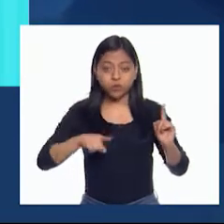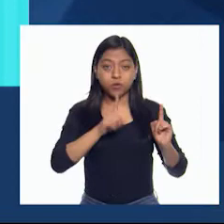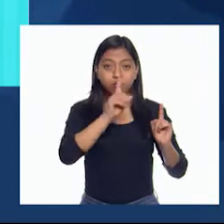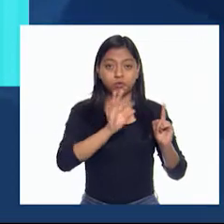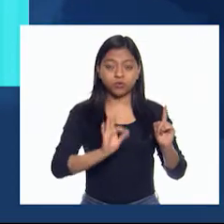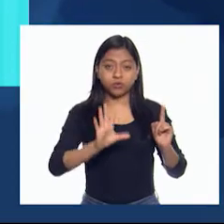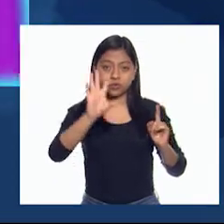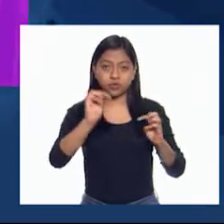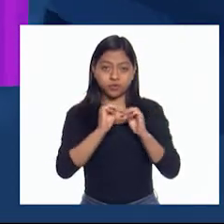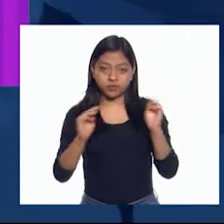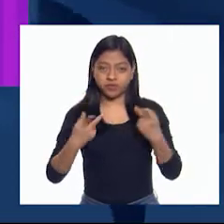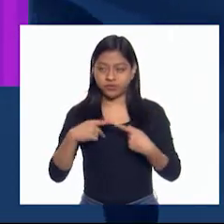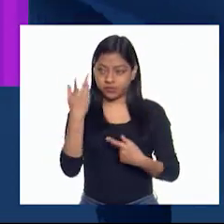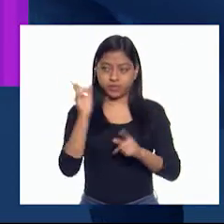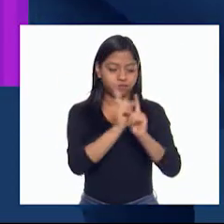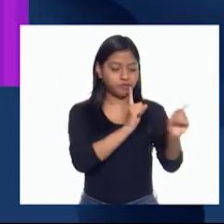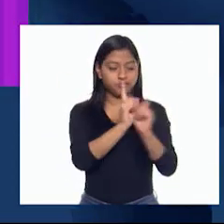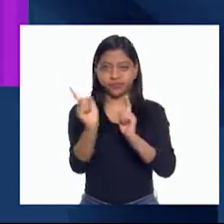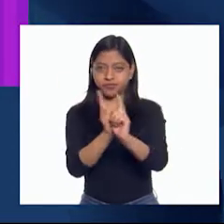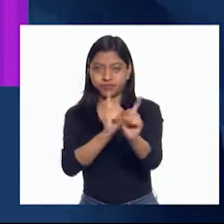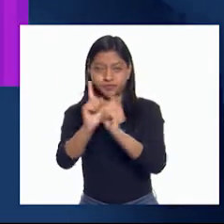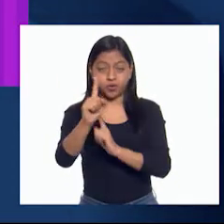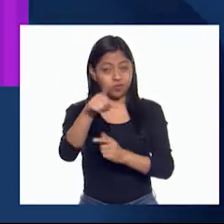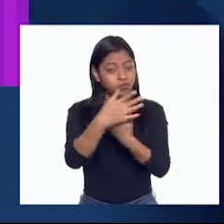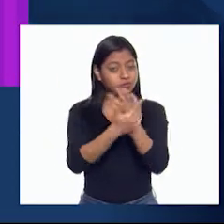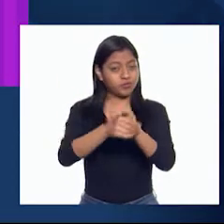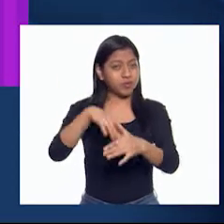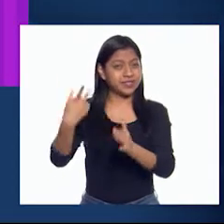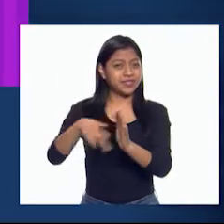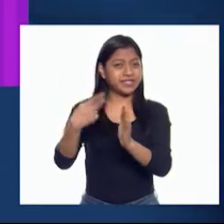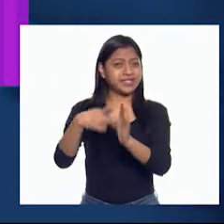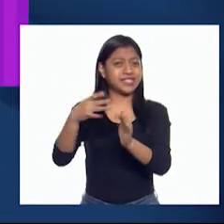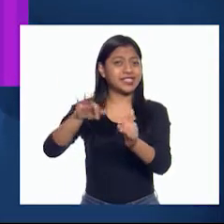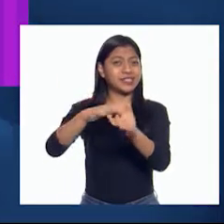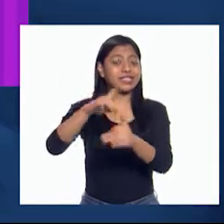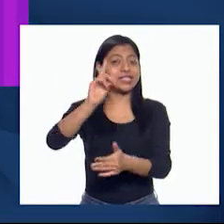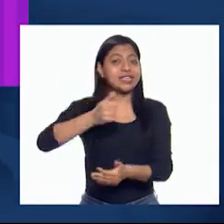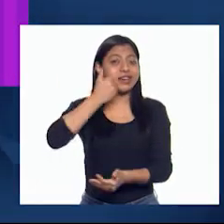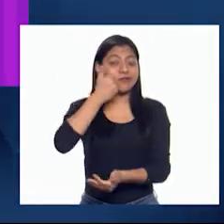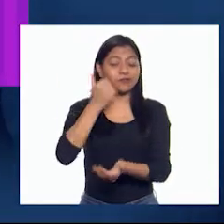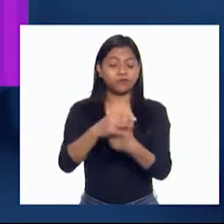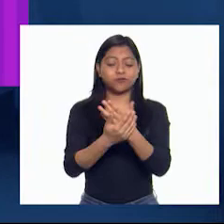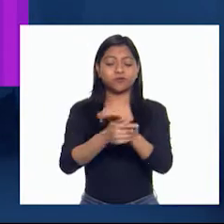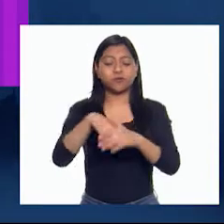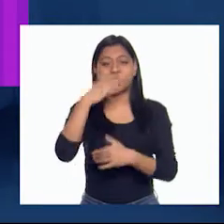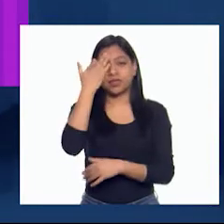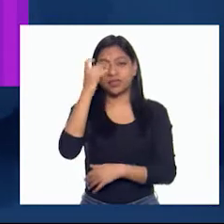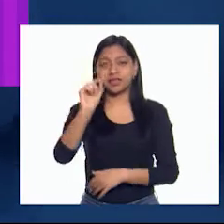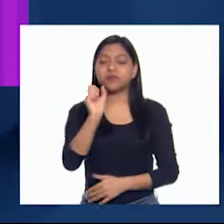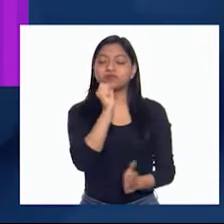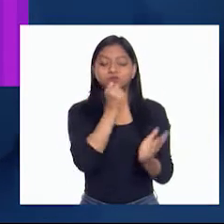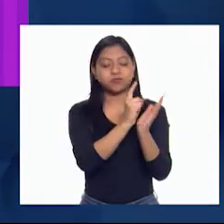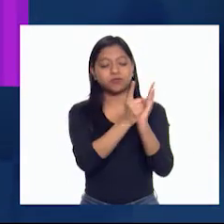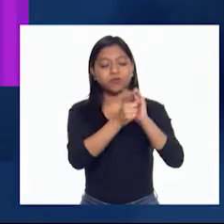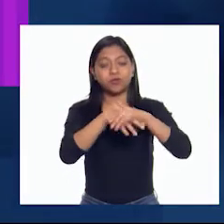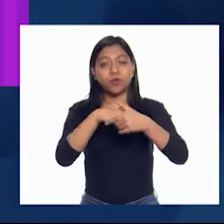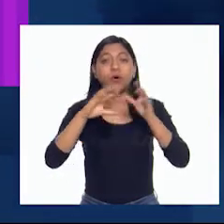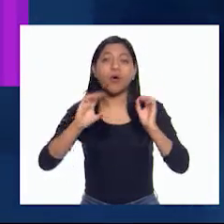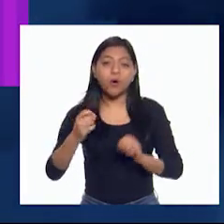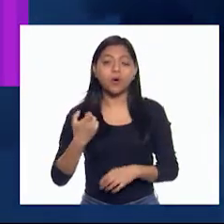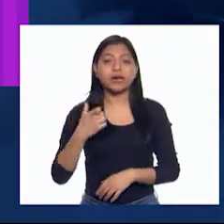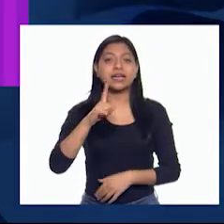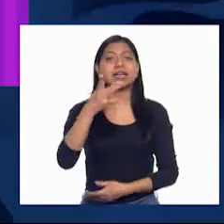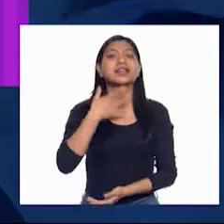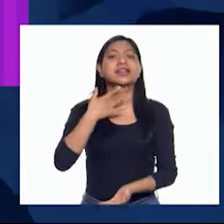1,5 metros entre tú y los demás. Lávate las manos muy seguido con agua y jabón por lo menos durante 20 segundos o